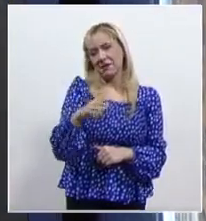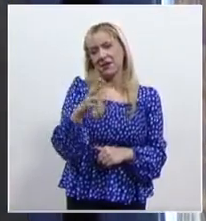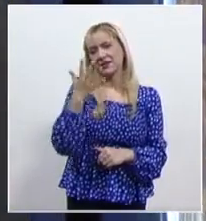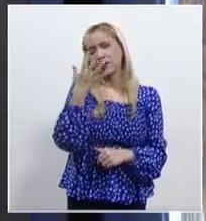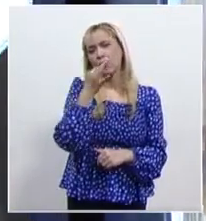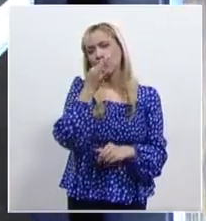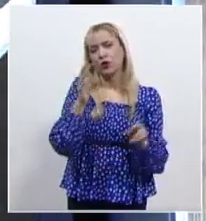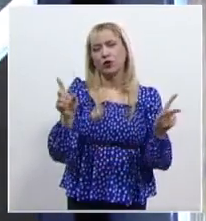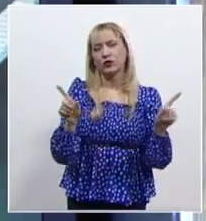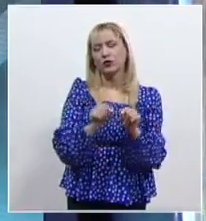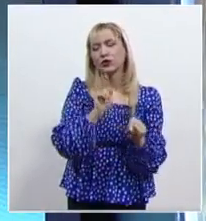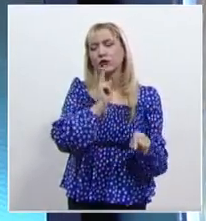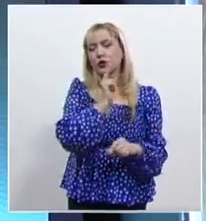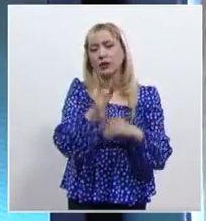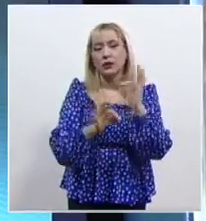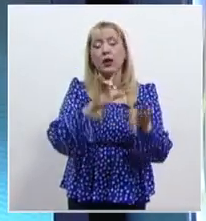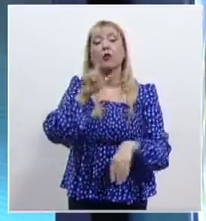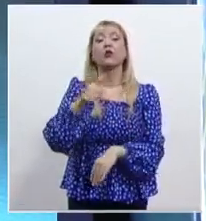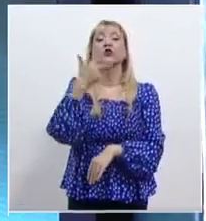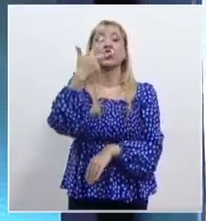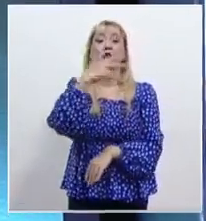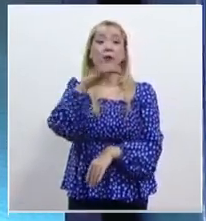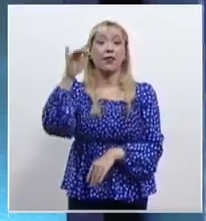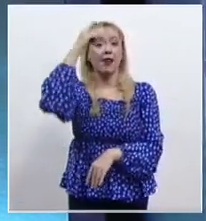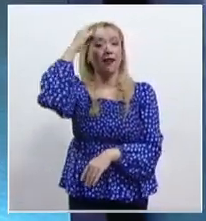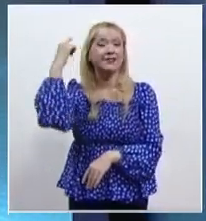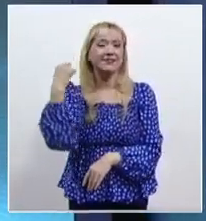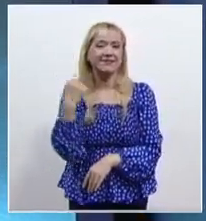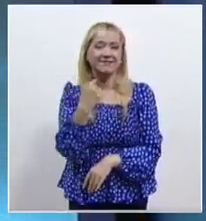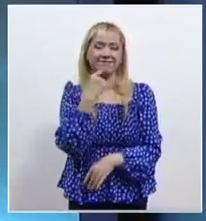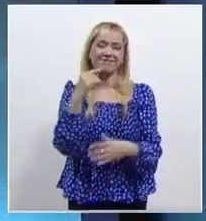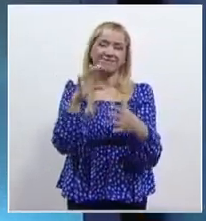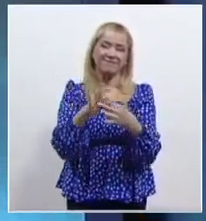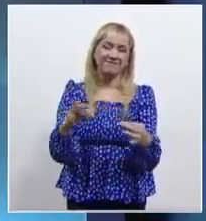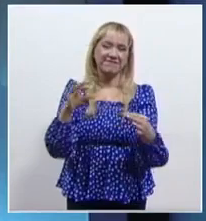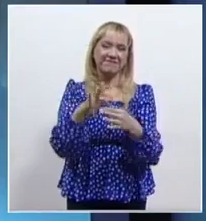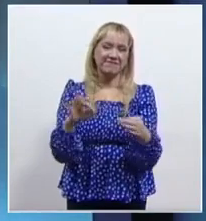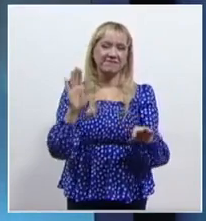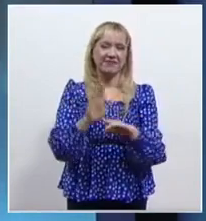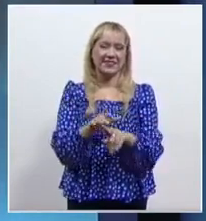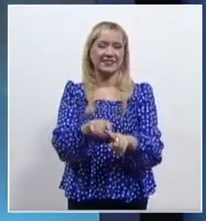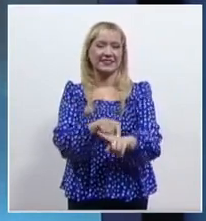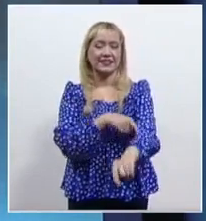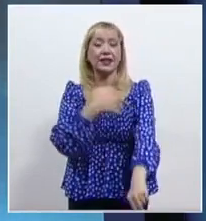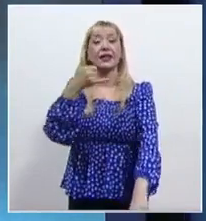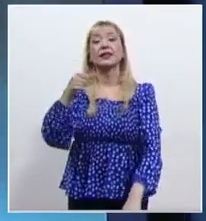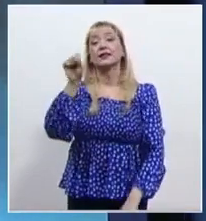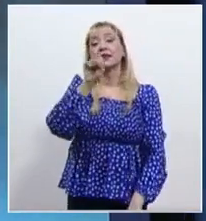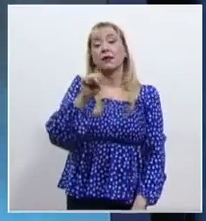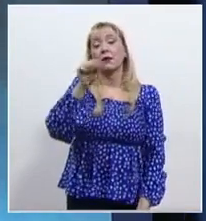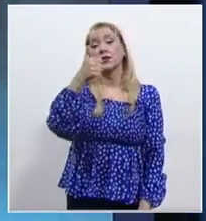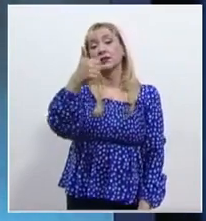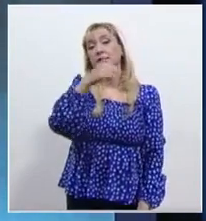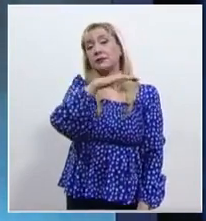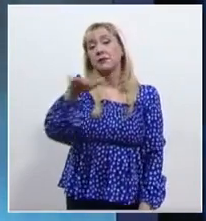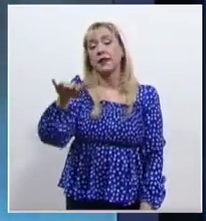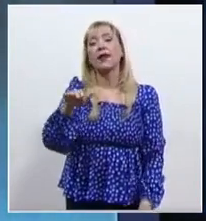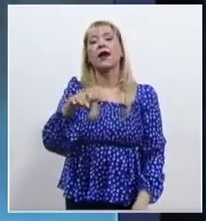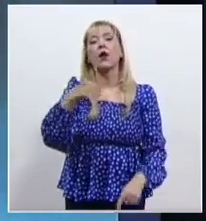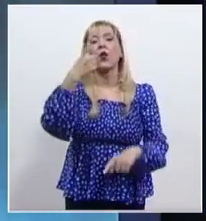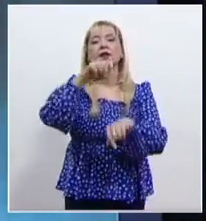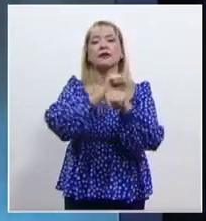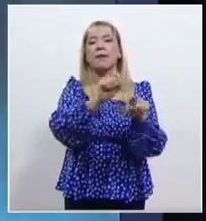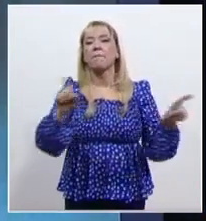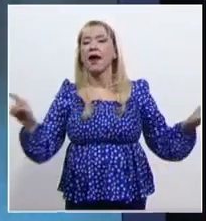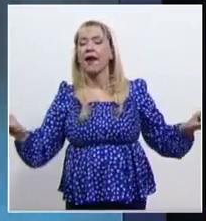avance informativo y a las 8:30 de la noche el noticiario nocturno. También le invitamos a seguir este sábado a las 18:30 horas Semanario